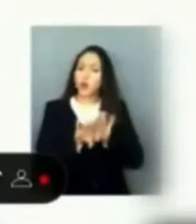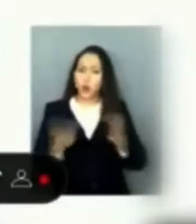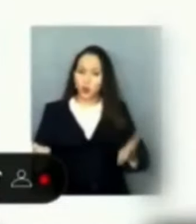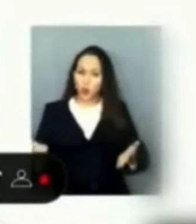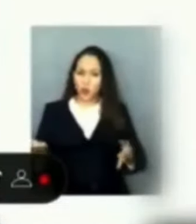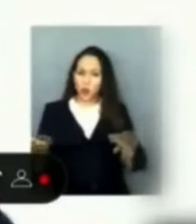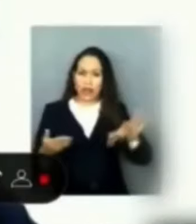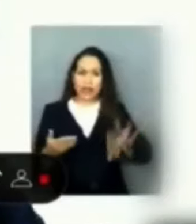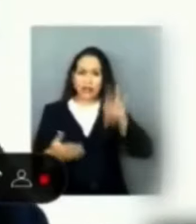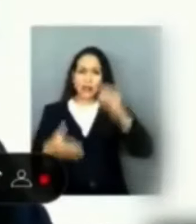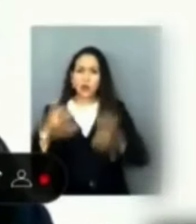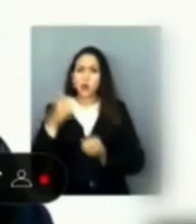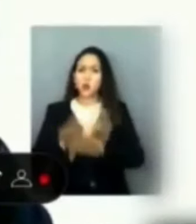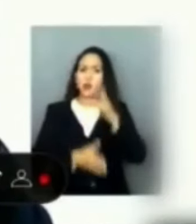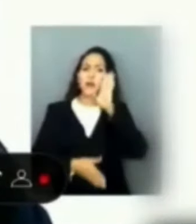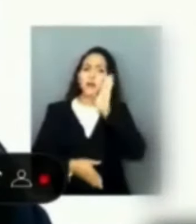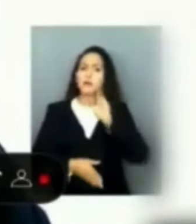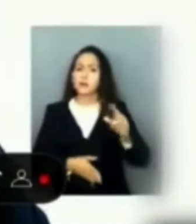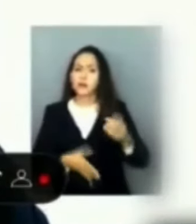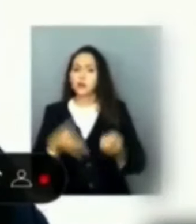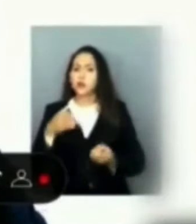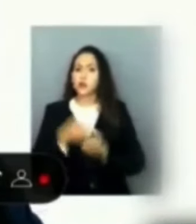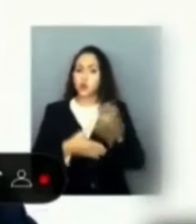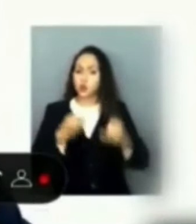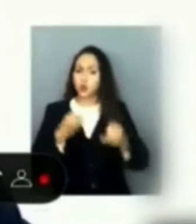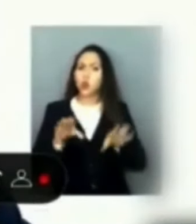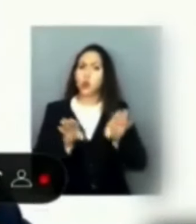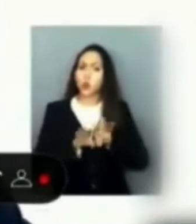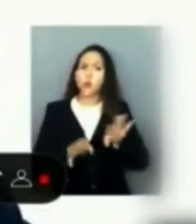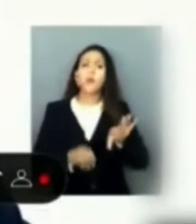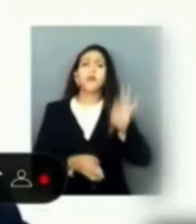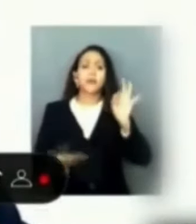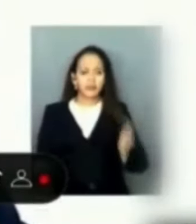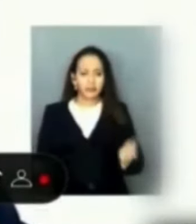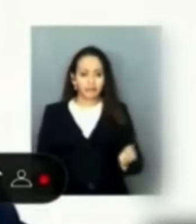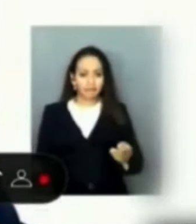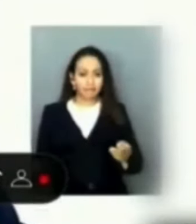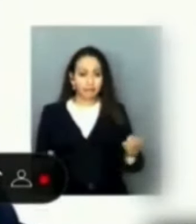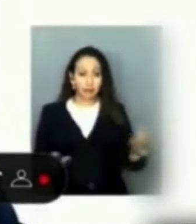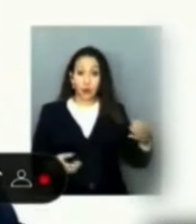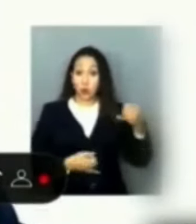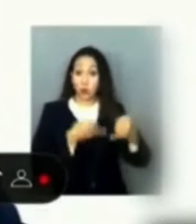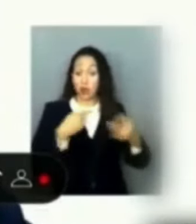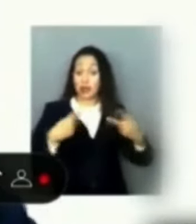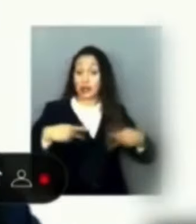El pueblo nos dijo un mandato que ese va porque va.